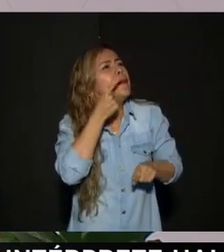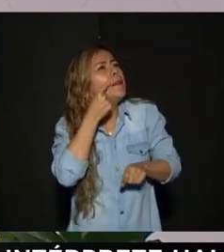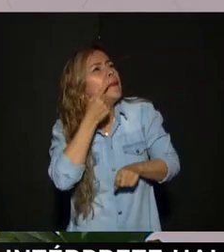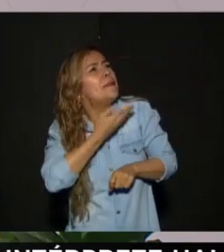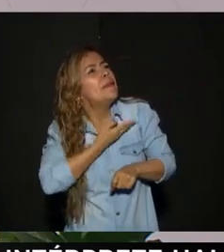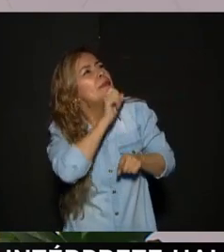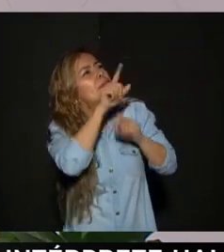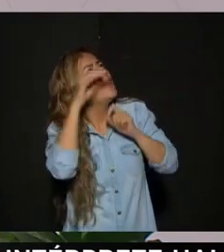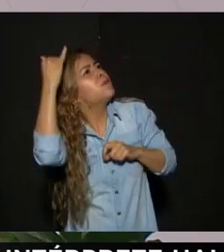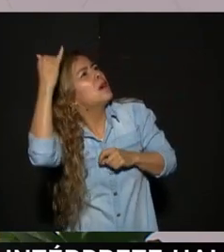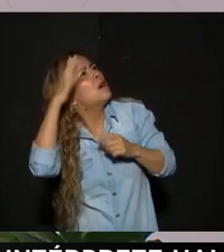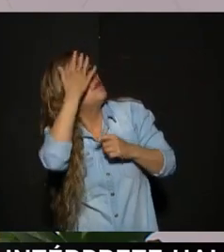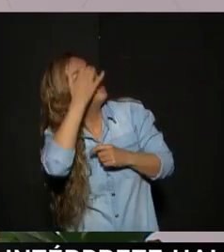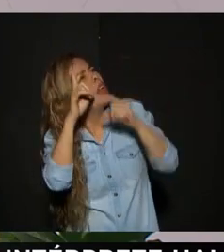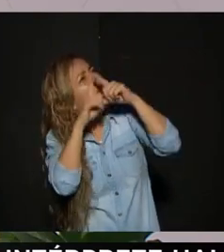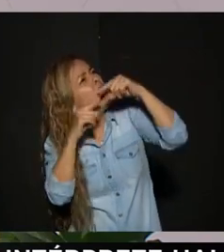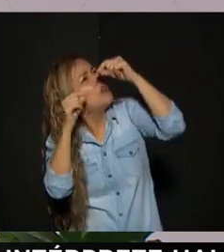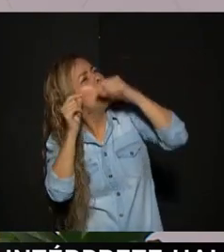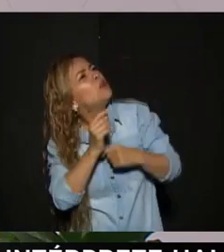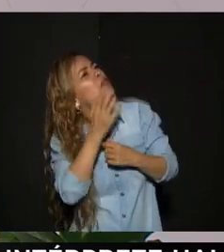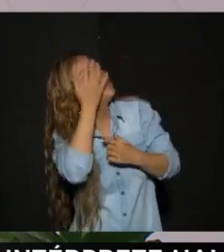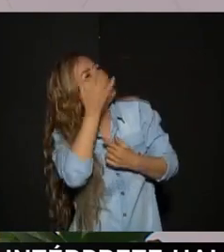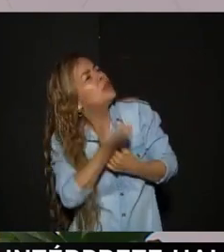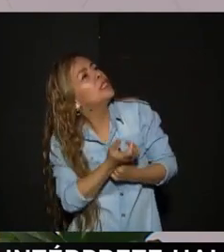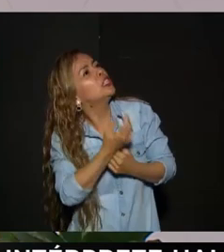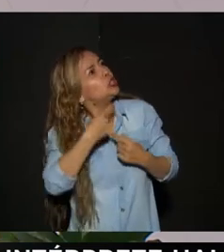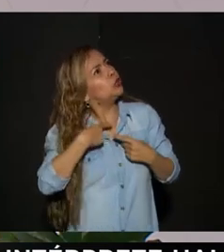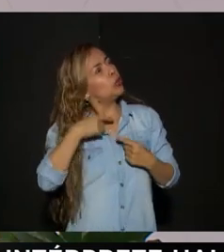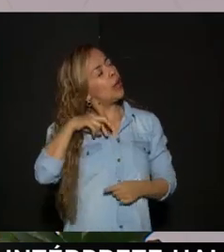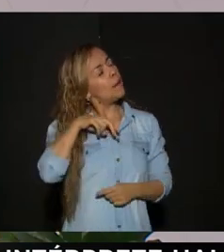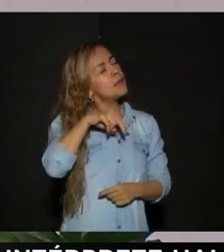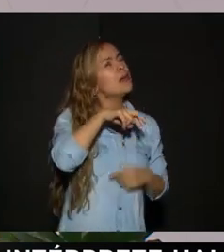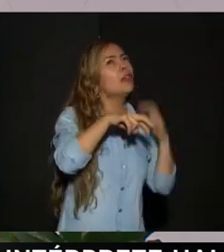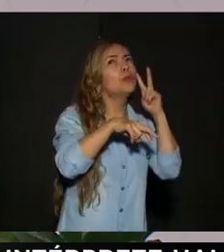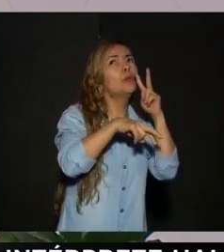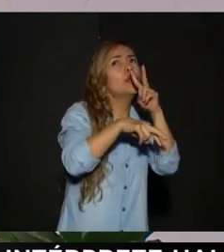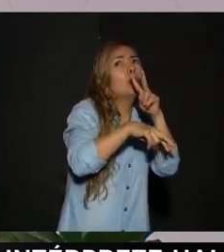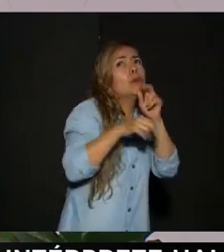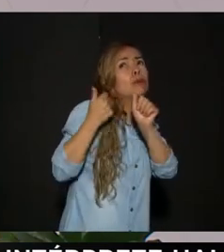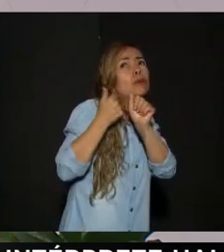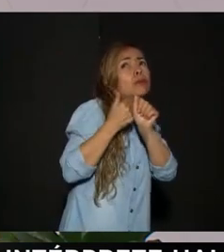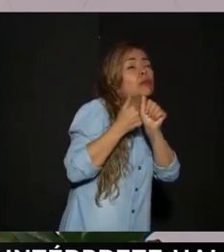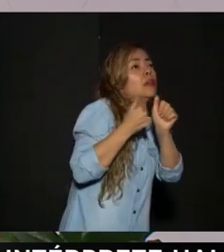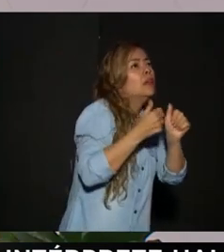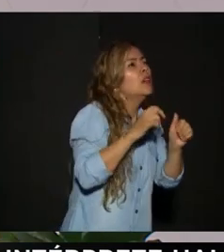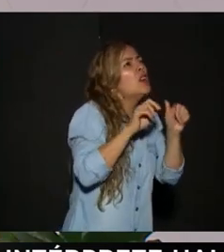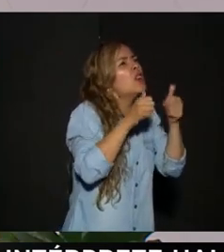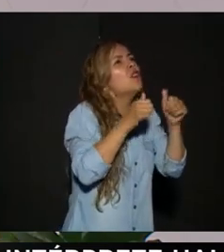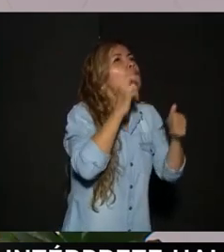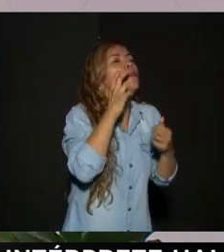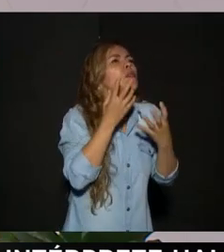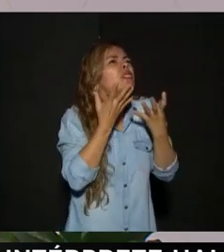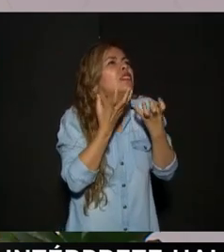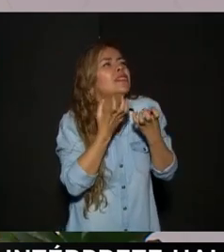cielo. Sí. ¿Por qué la luna sale? ¿Yo por qué la puedo ver desde todas partes? Si voy caminando acá, ¿por qué veo la sombra? ¿Cómo hago para ver esa estrella